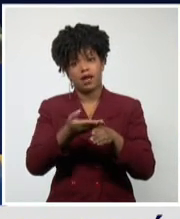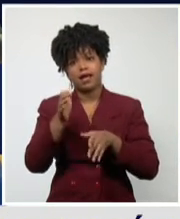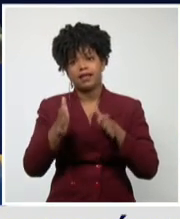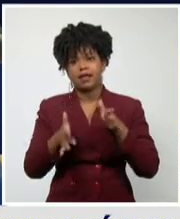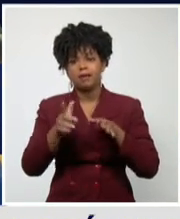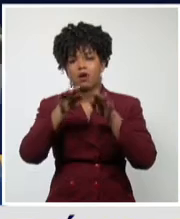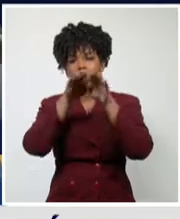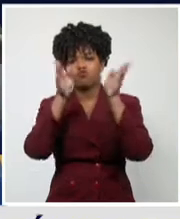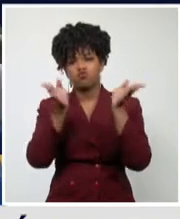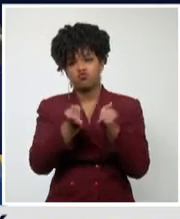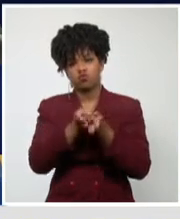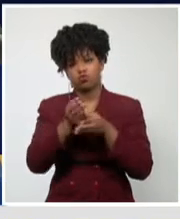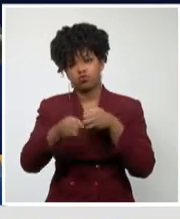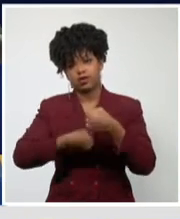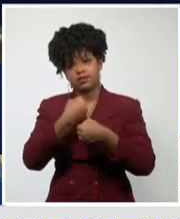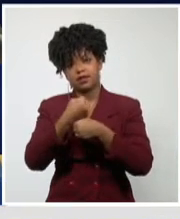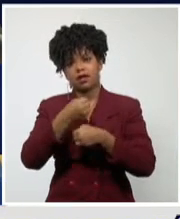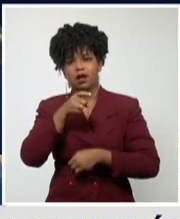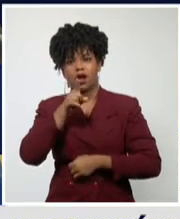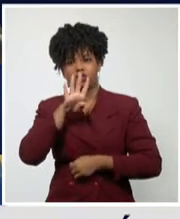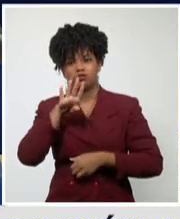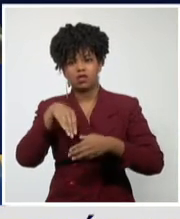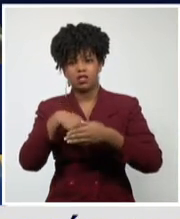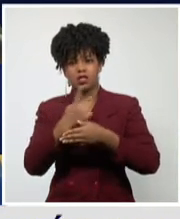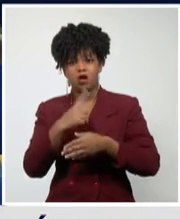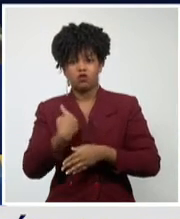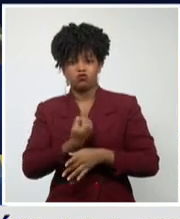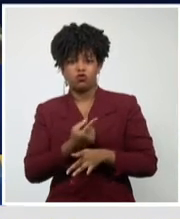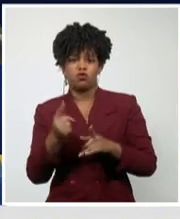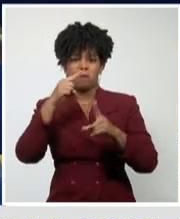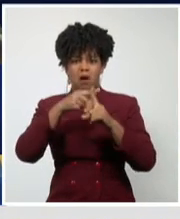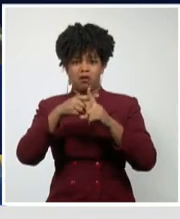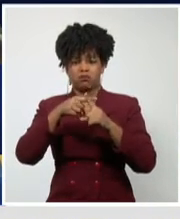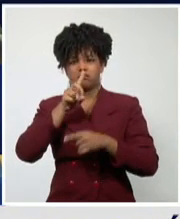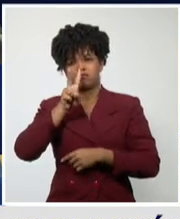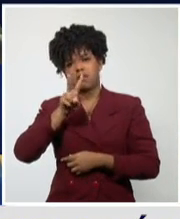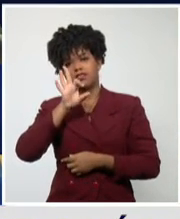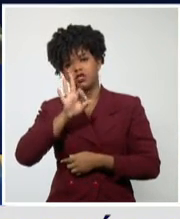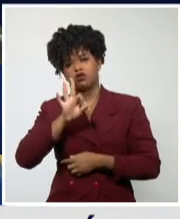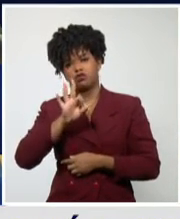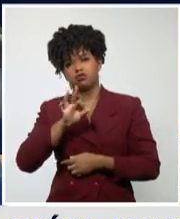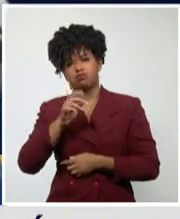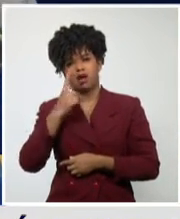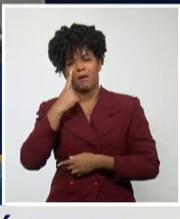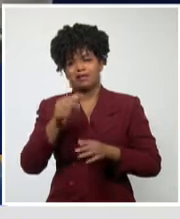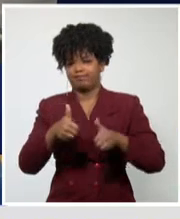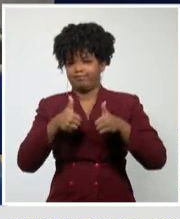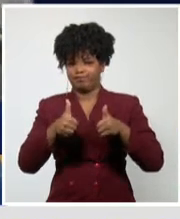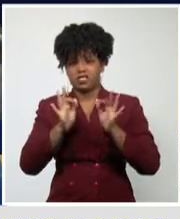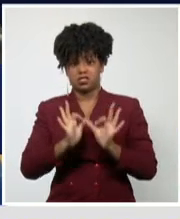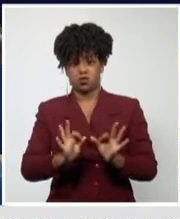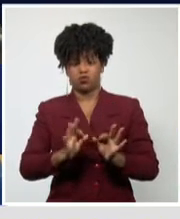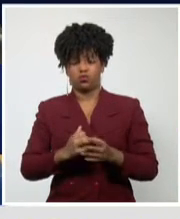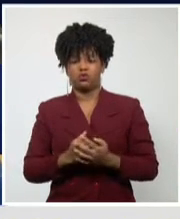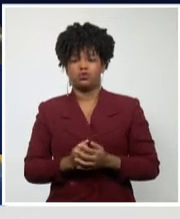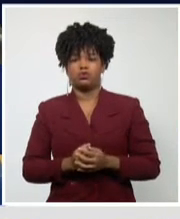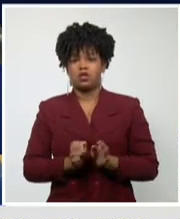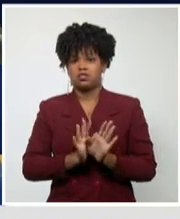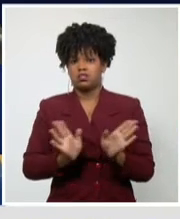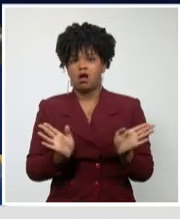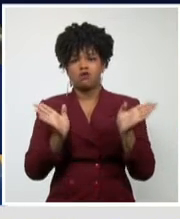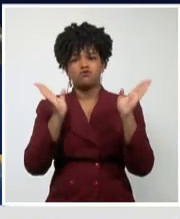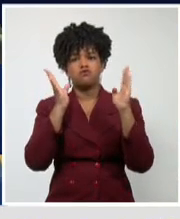utilizan 14 días, nosotros lo duplicamos, 28, para tener más garantía, ya no va a tener